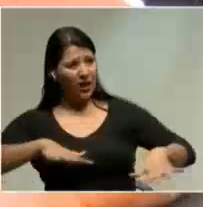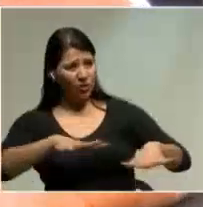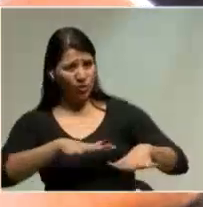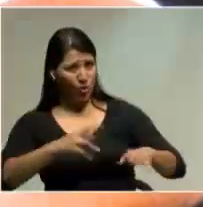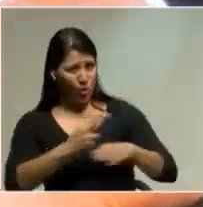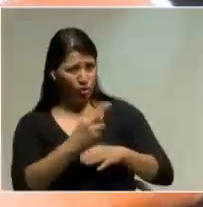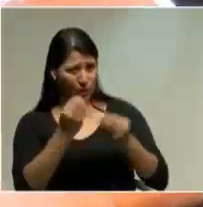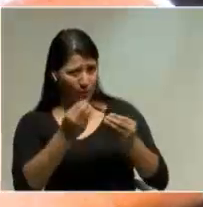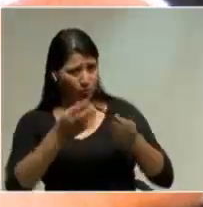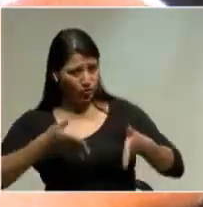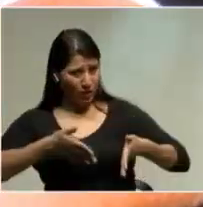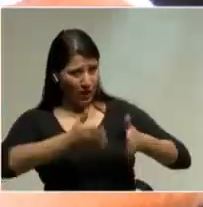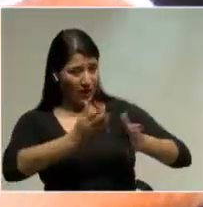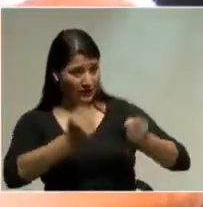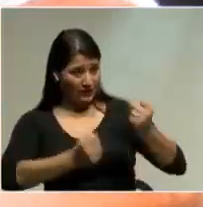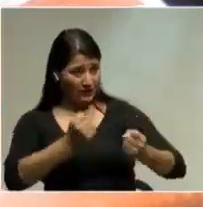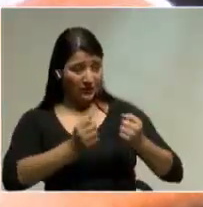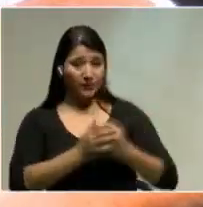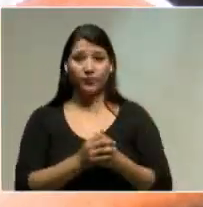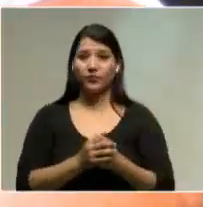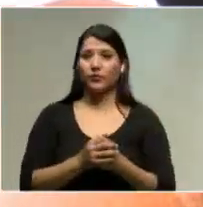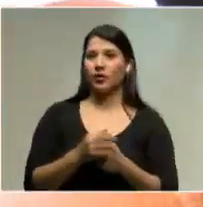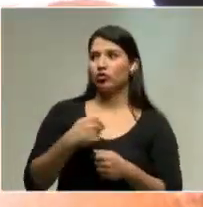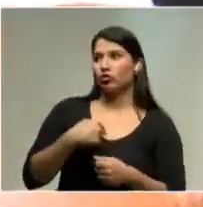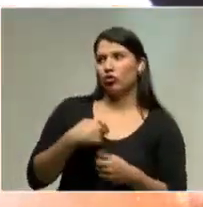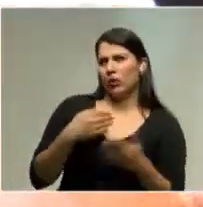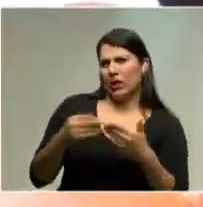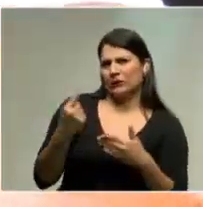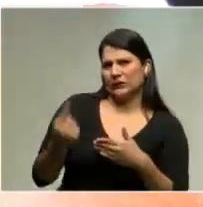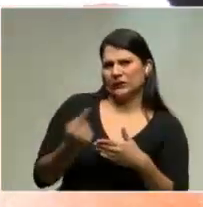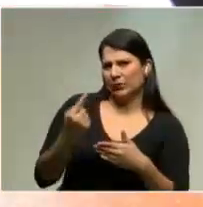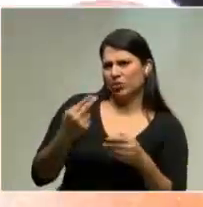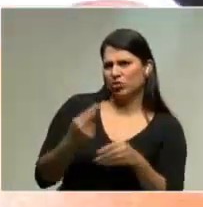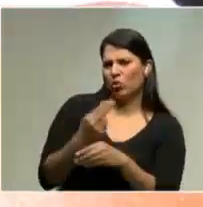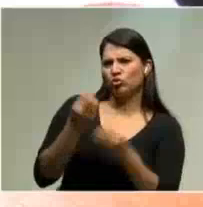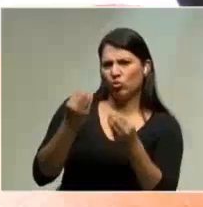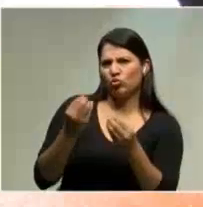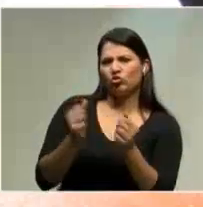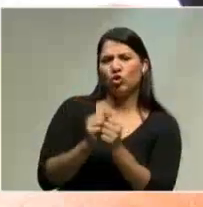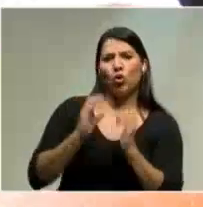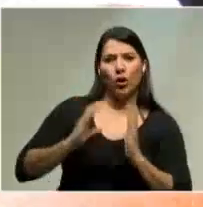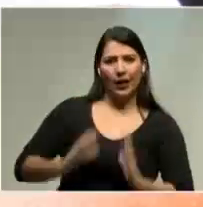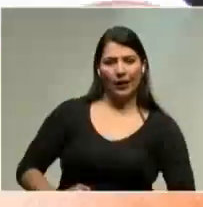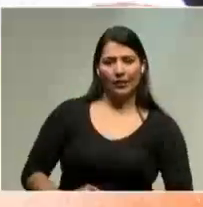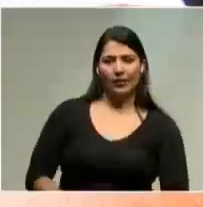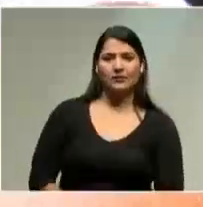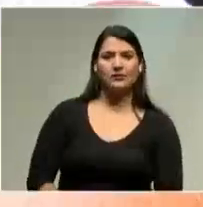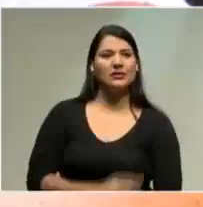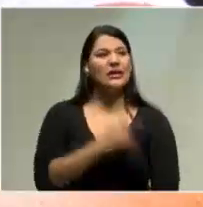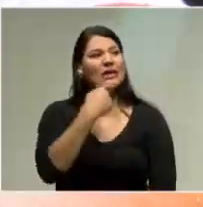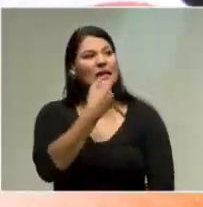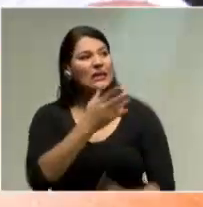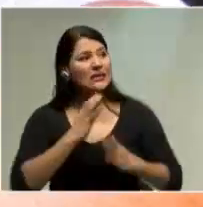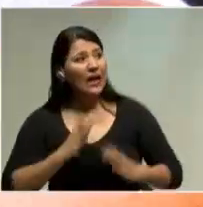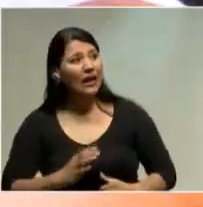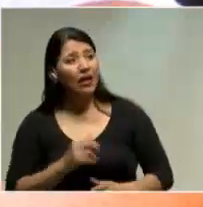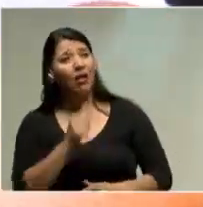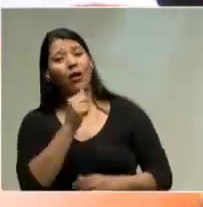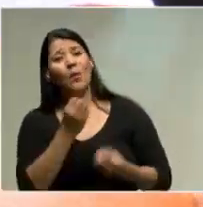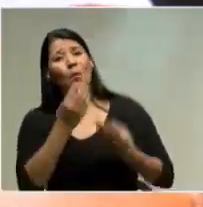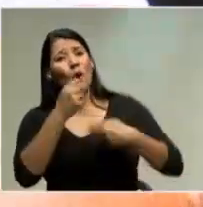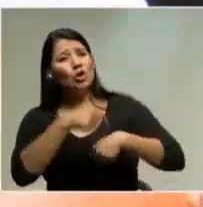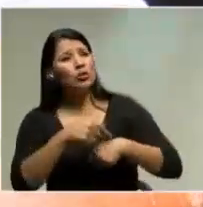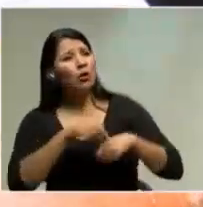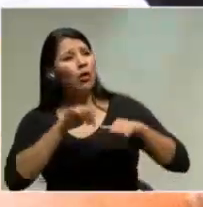visita usted conduciendo? Y muy frecuente porque uno pasa por aquí mucho con los clientes. ¿Qué dicen los clientes? ¿Duran mucho